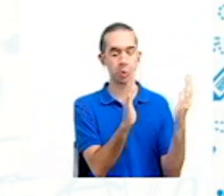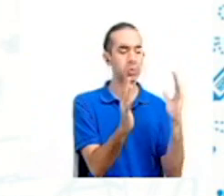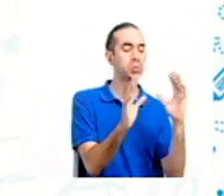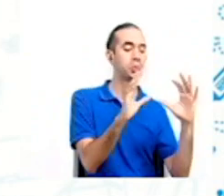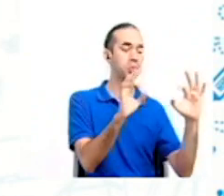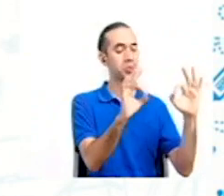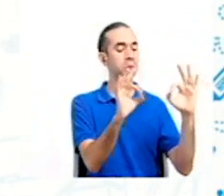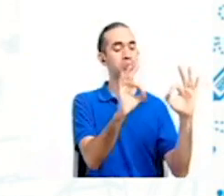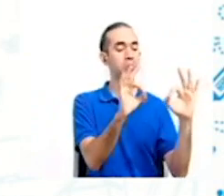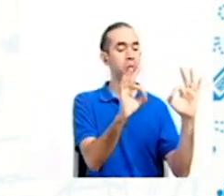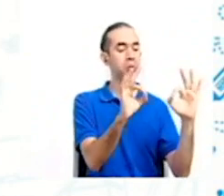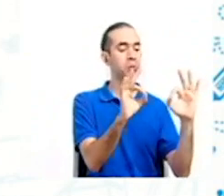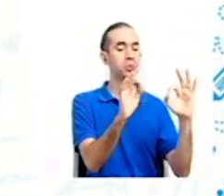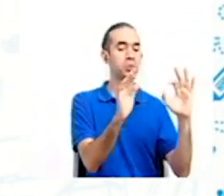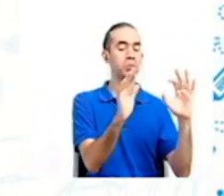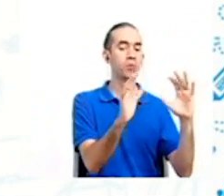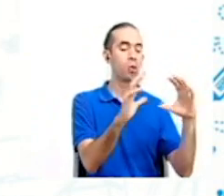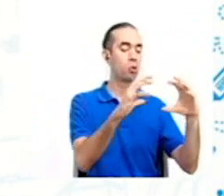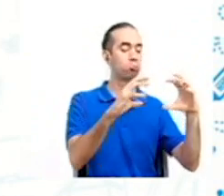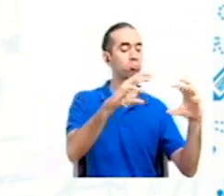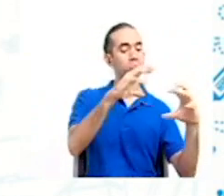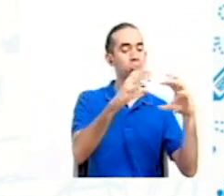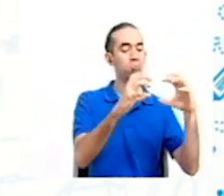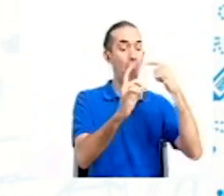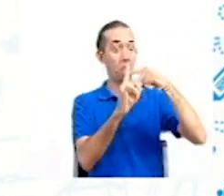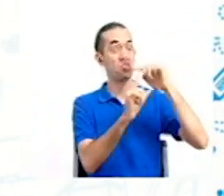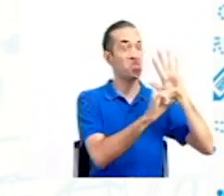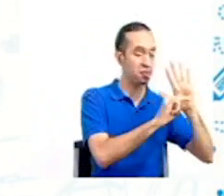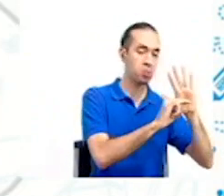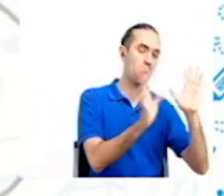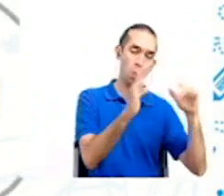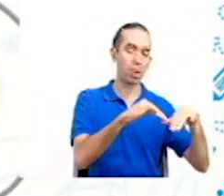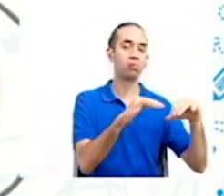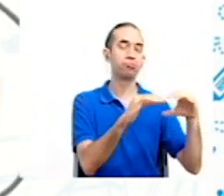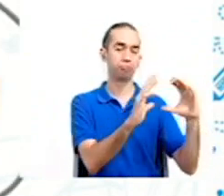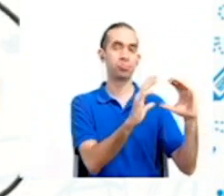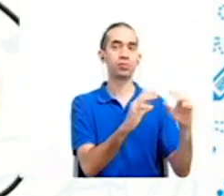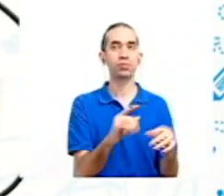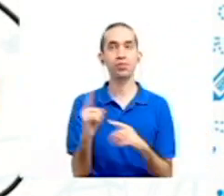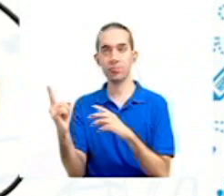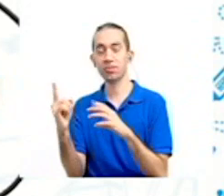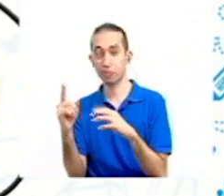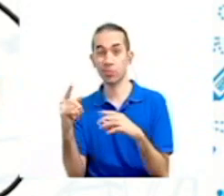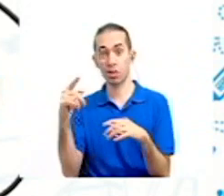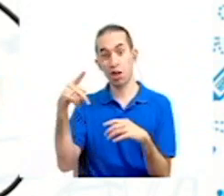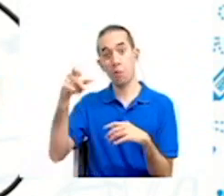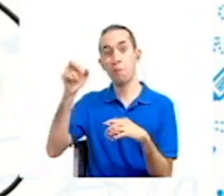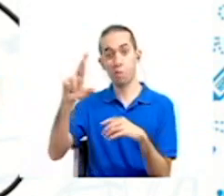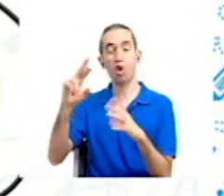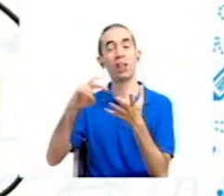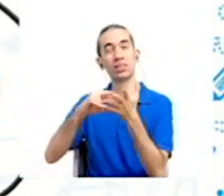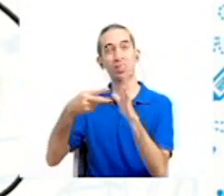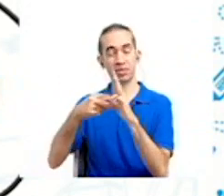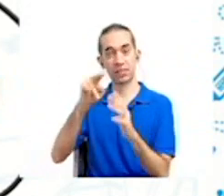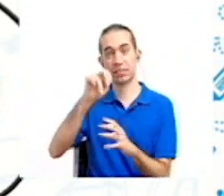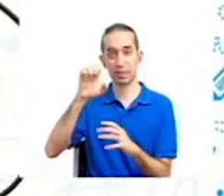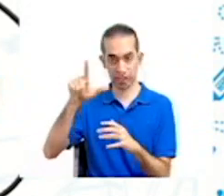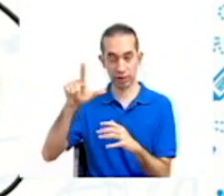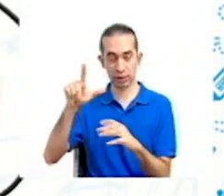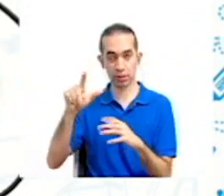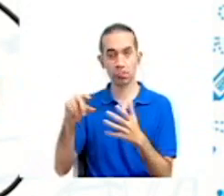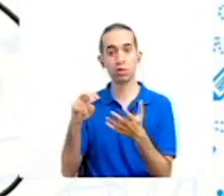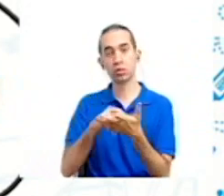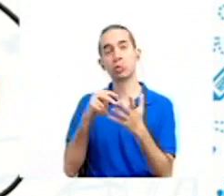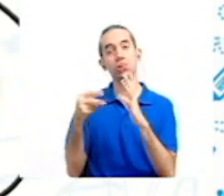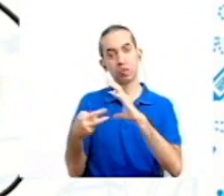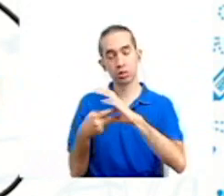en la molécula que tenga más carga eléctrica que otra. En cambio, una molécula polar, como en este caso el cloruro de sodio,